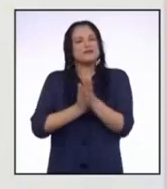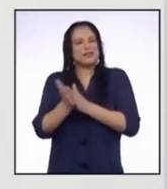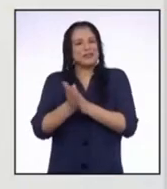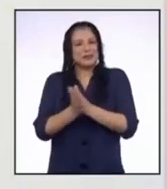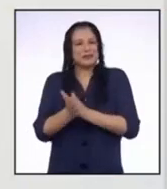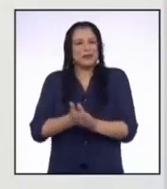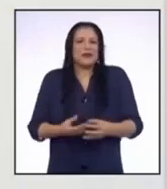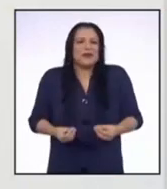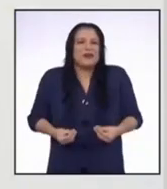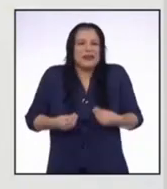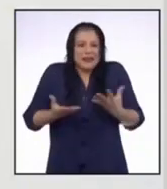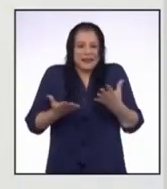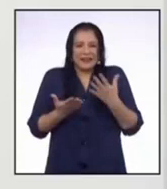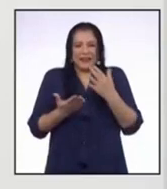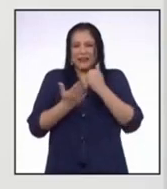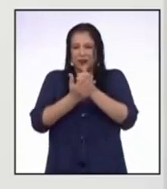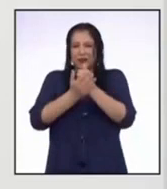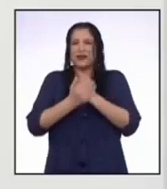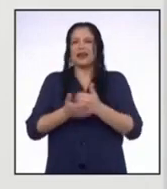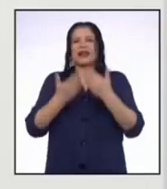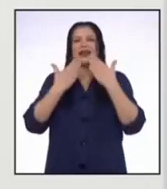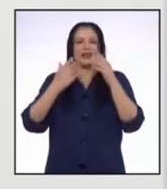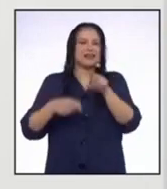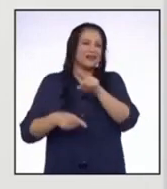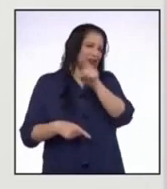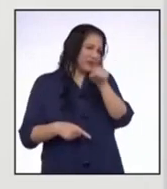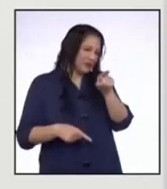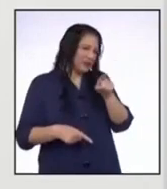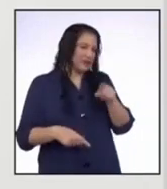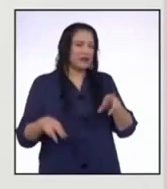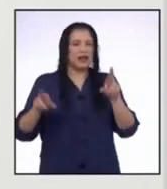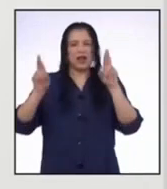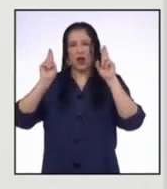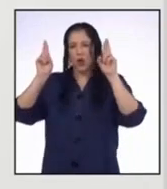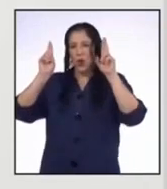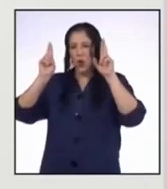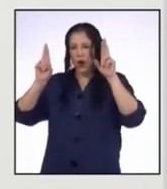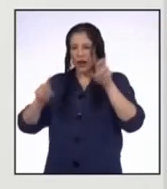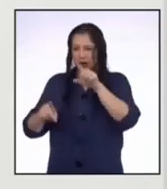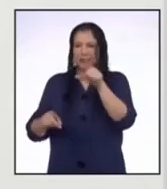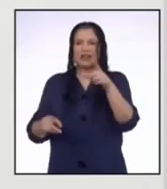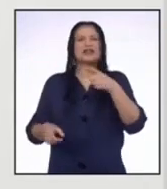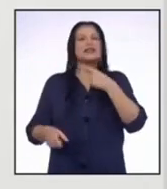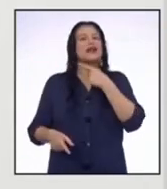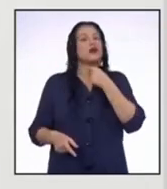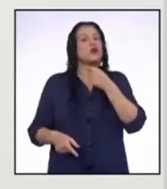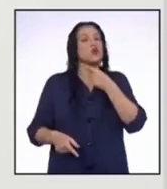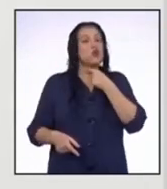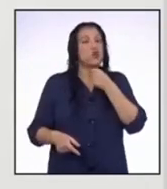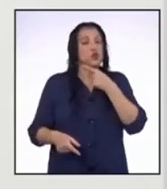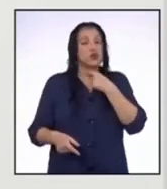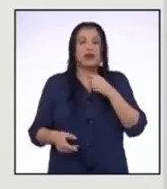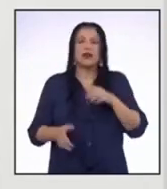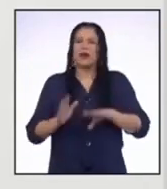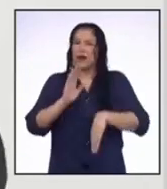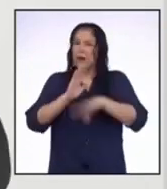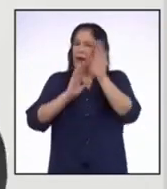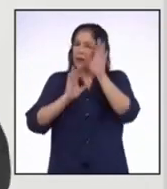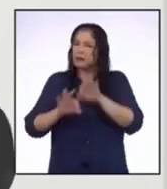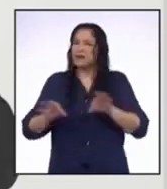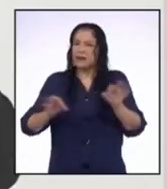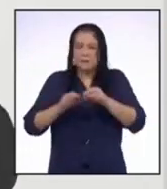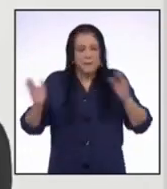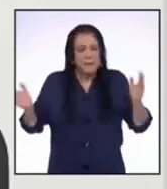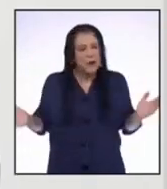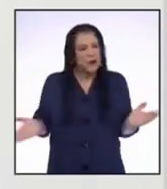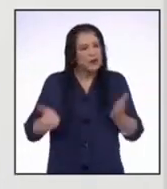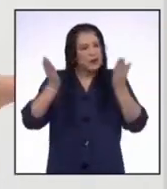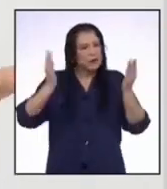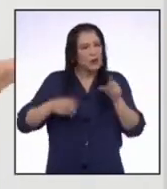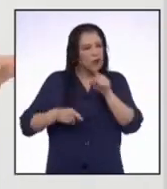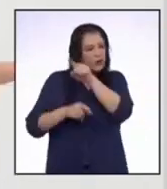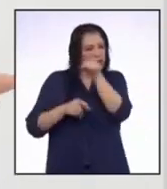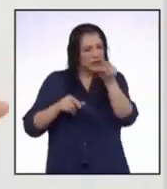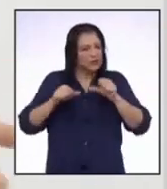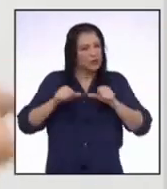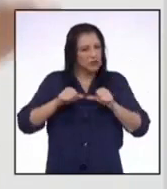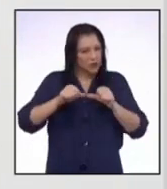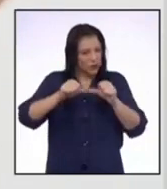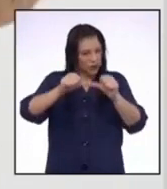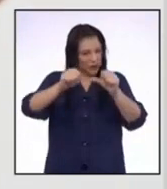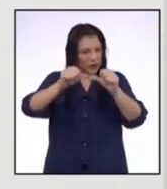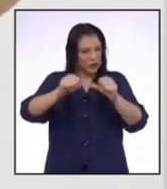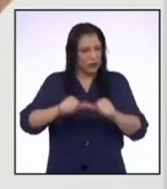disposición. Gracias a ustedes. Espero que les haya gustado y sobre todo motivado a